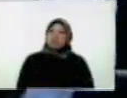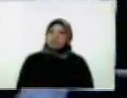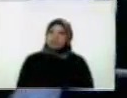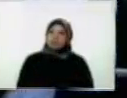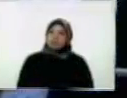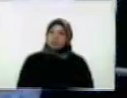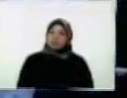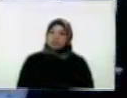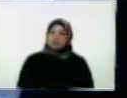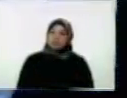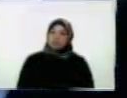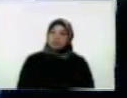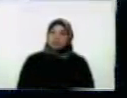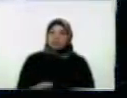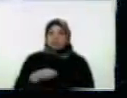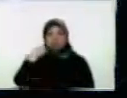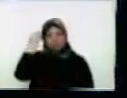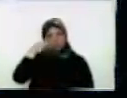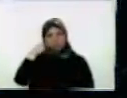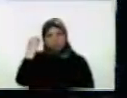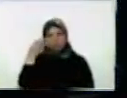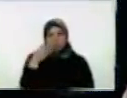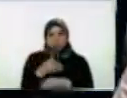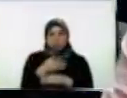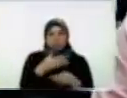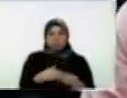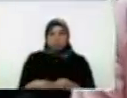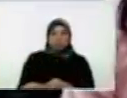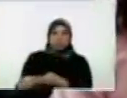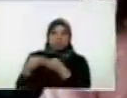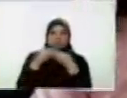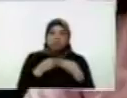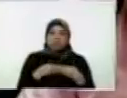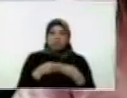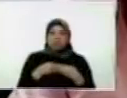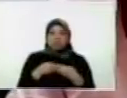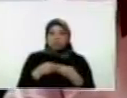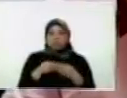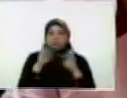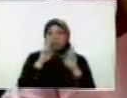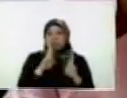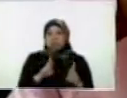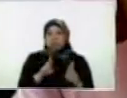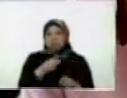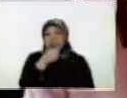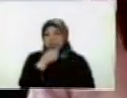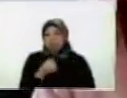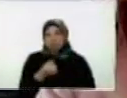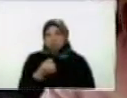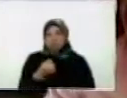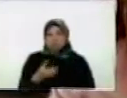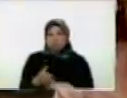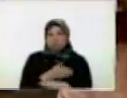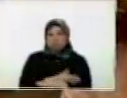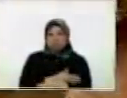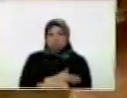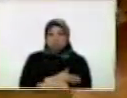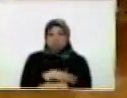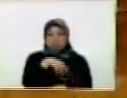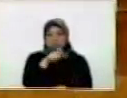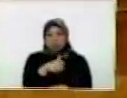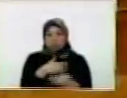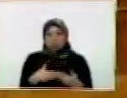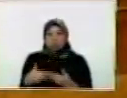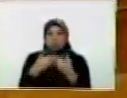En base a estas reflexiones, ellos han orientado sus acciones. Y la respuesta que nosotros venimos dando y que debemos seguir dando